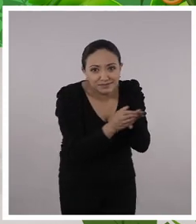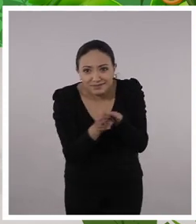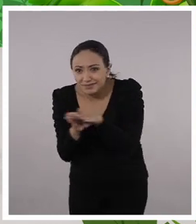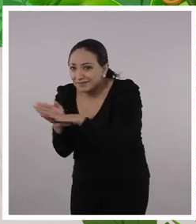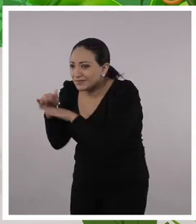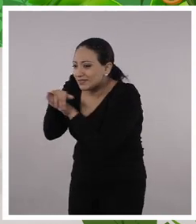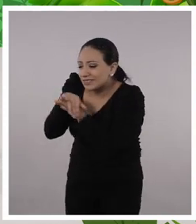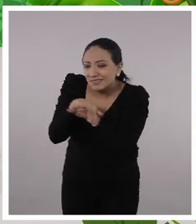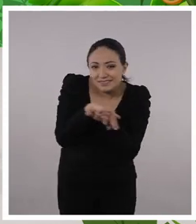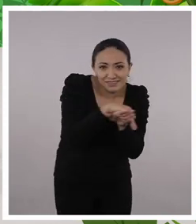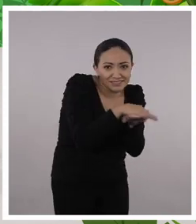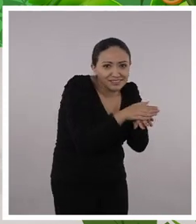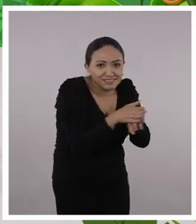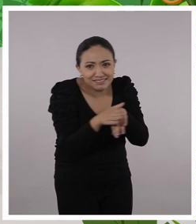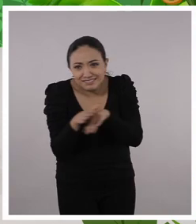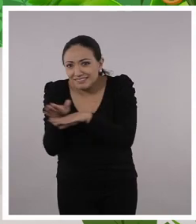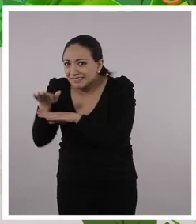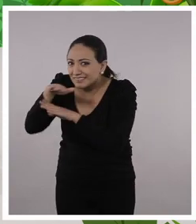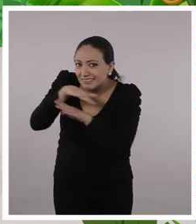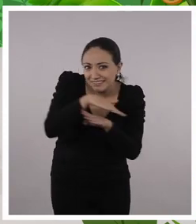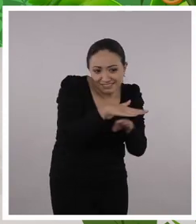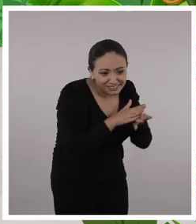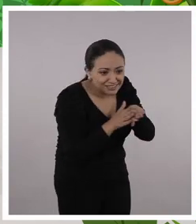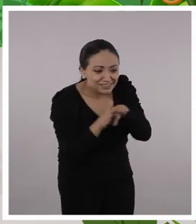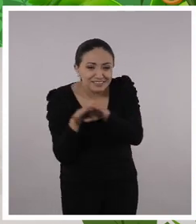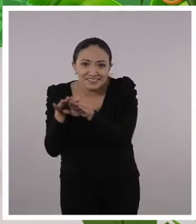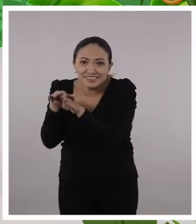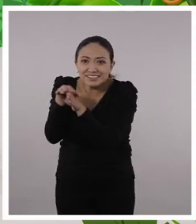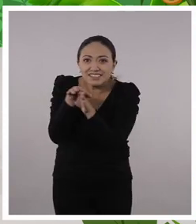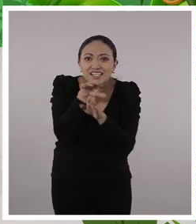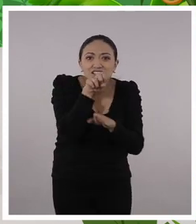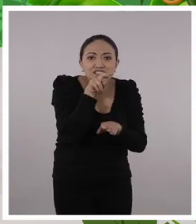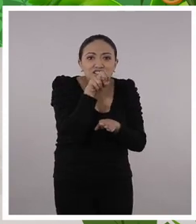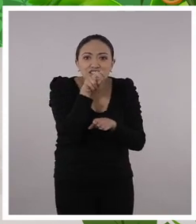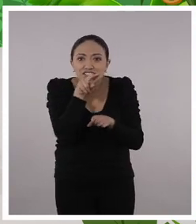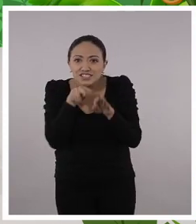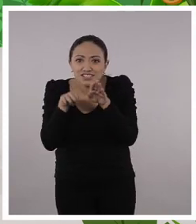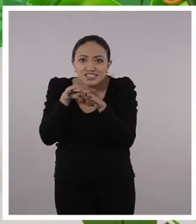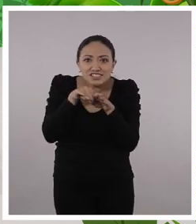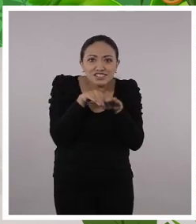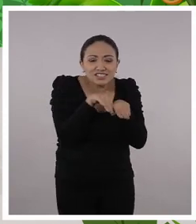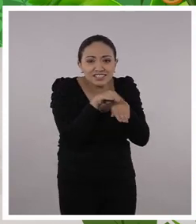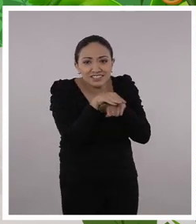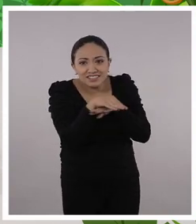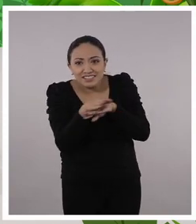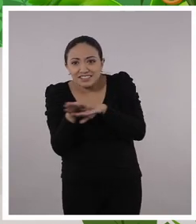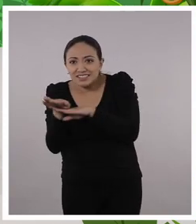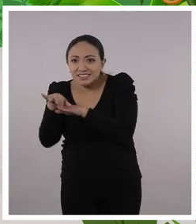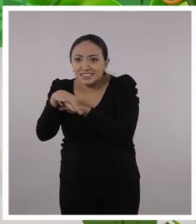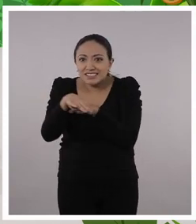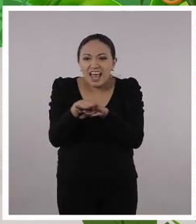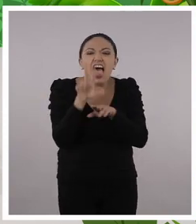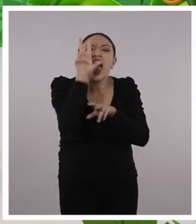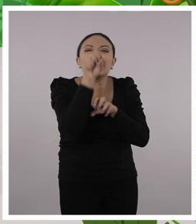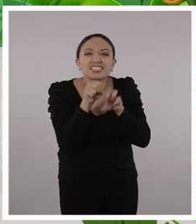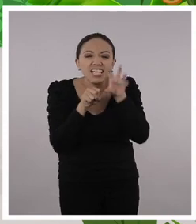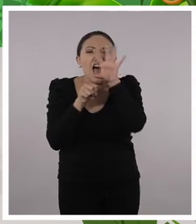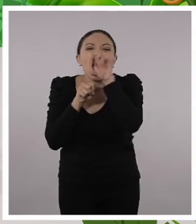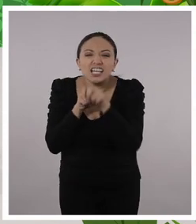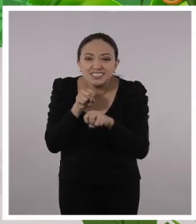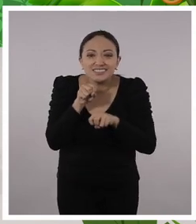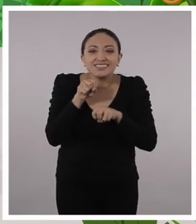¡Uah! ¡Oh, no! ¡Dale! ¡Dale, serpiente! Te voy a comer. Te voy a picar la pierna venenosa.